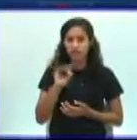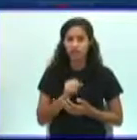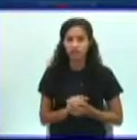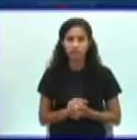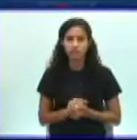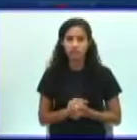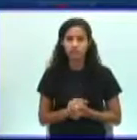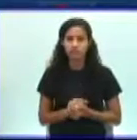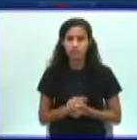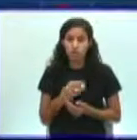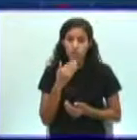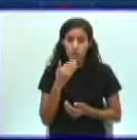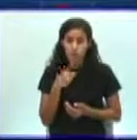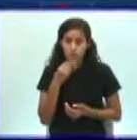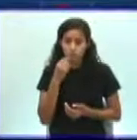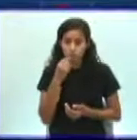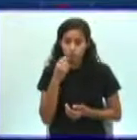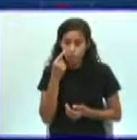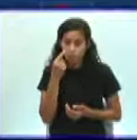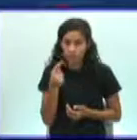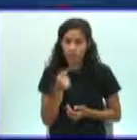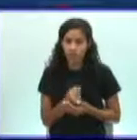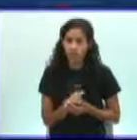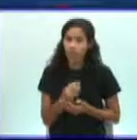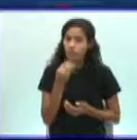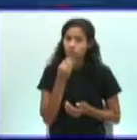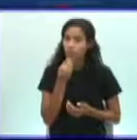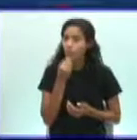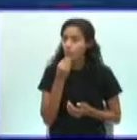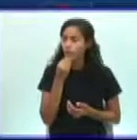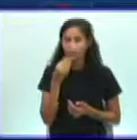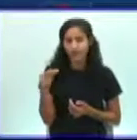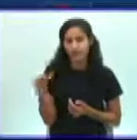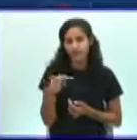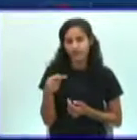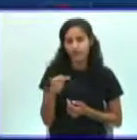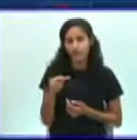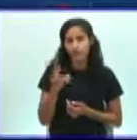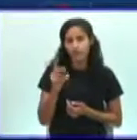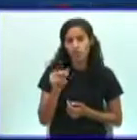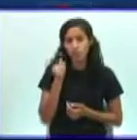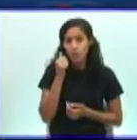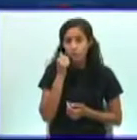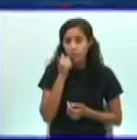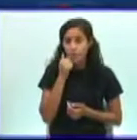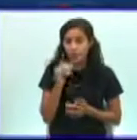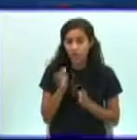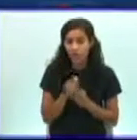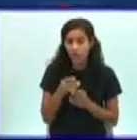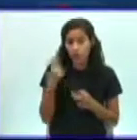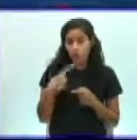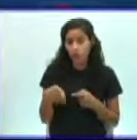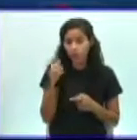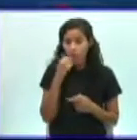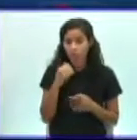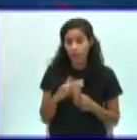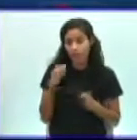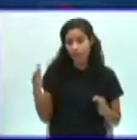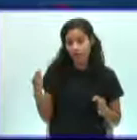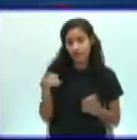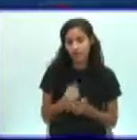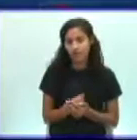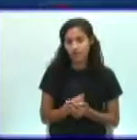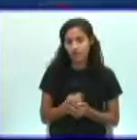7, como pueden observar, no podemos sustraer un número menor a un número mayor.